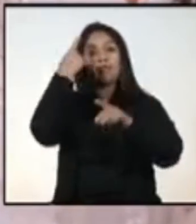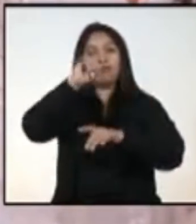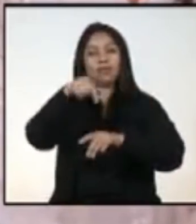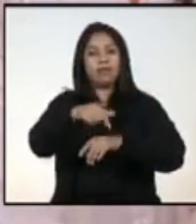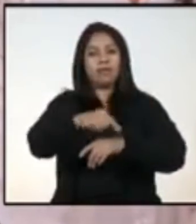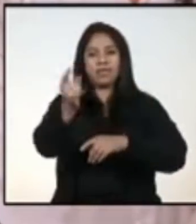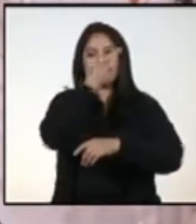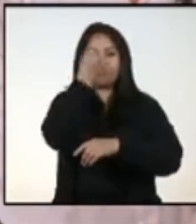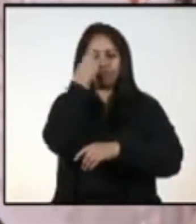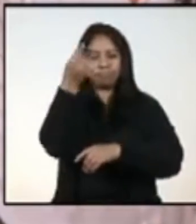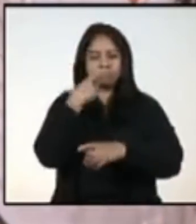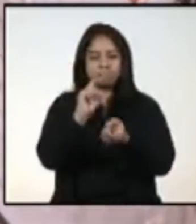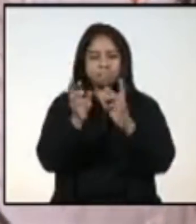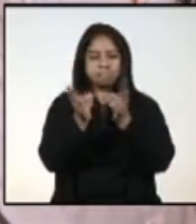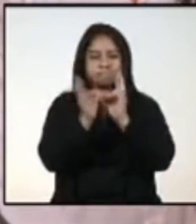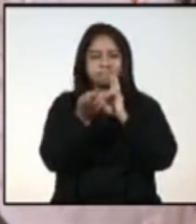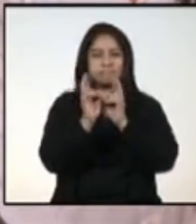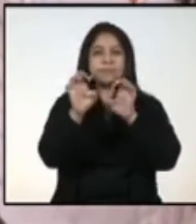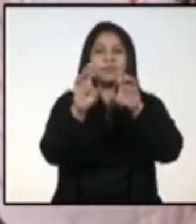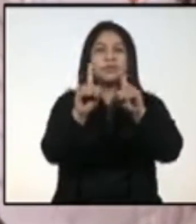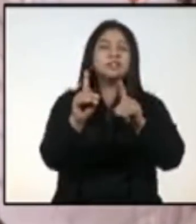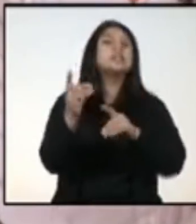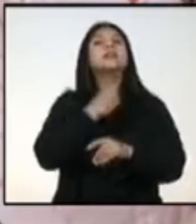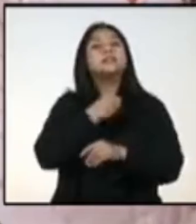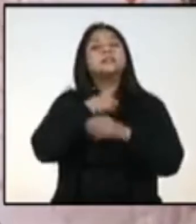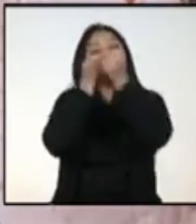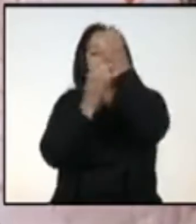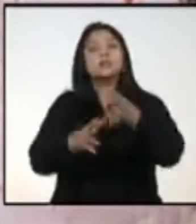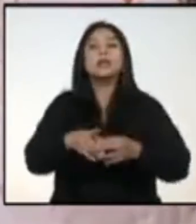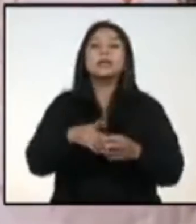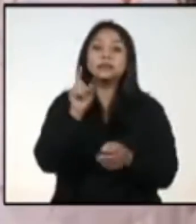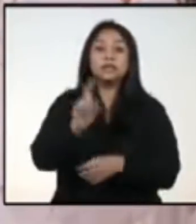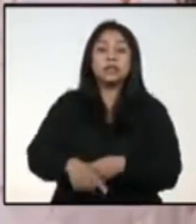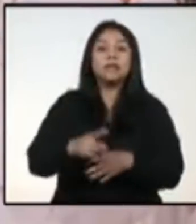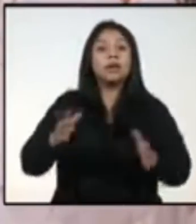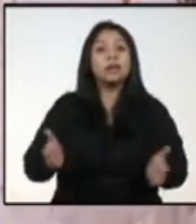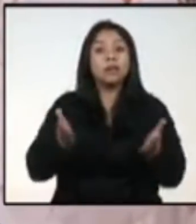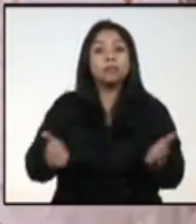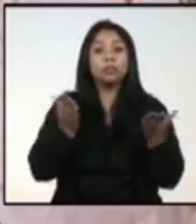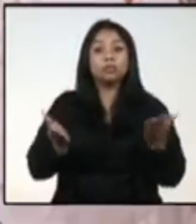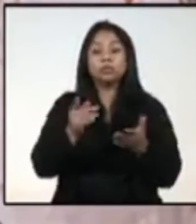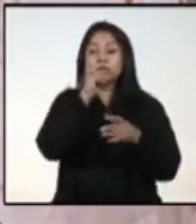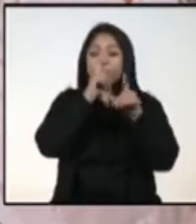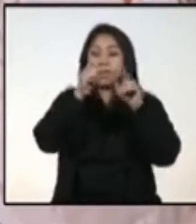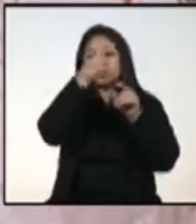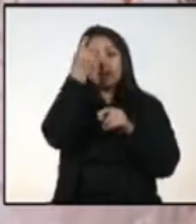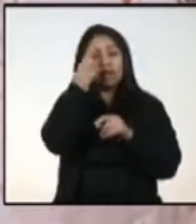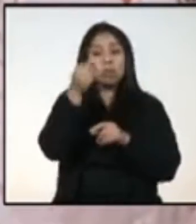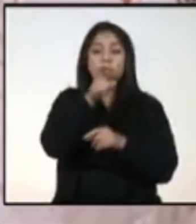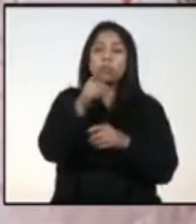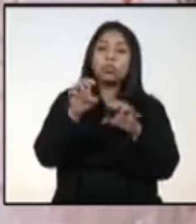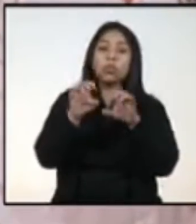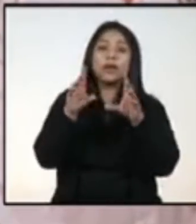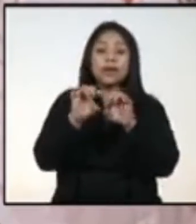reforma educativa y quiero decirles que se debe al impulso y al trabajo de un equipo en